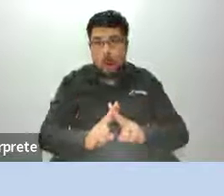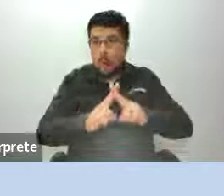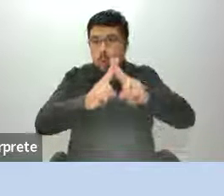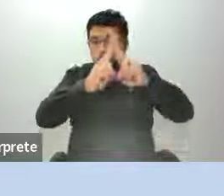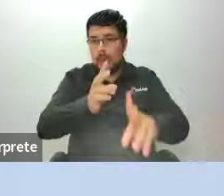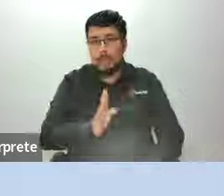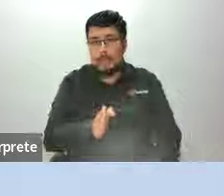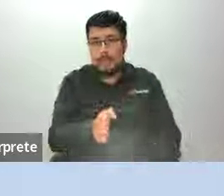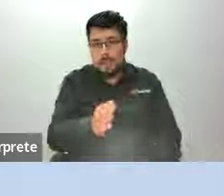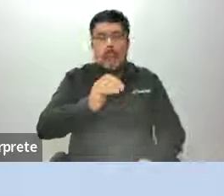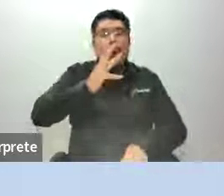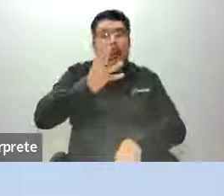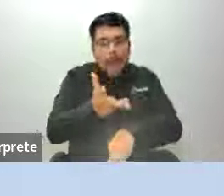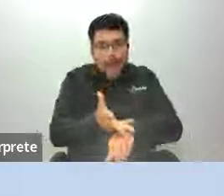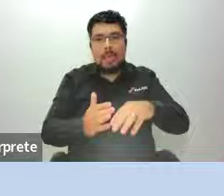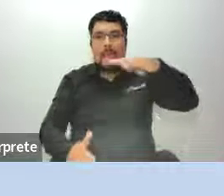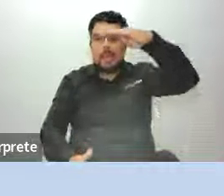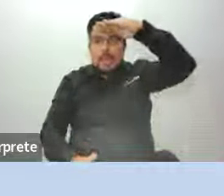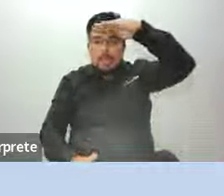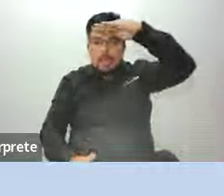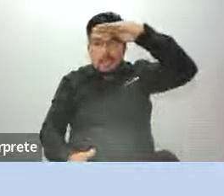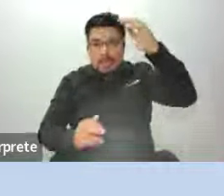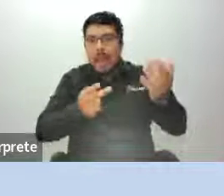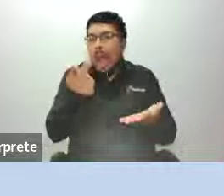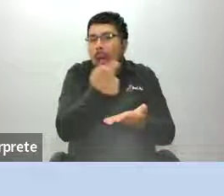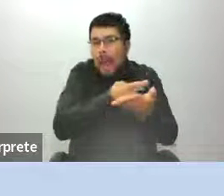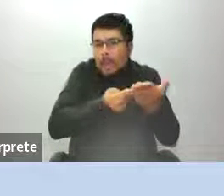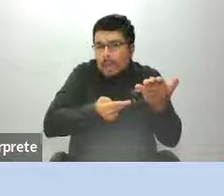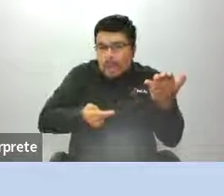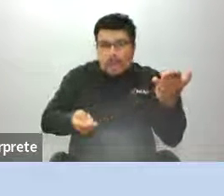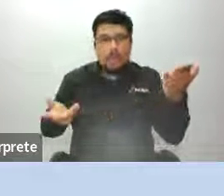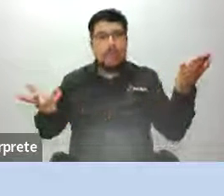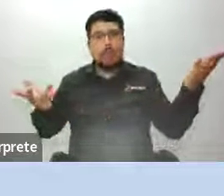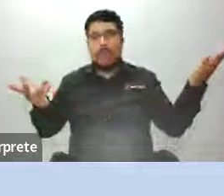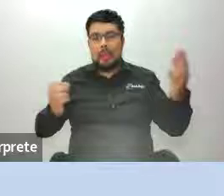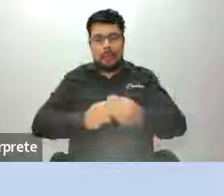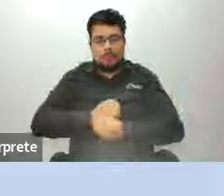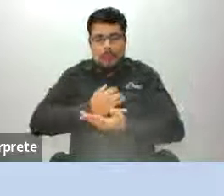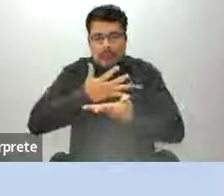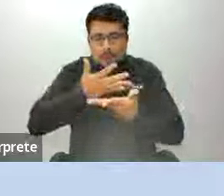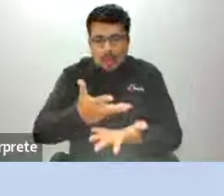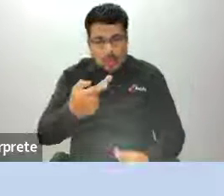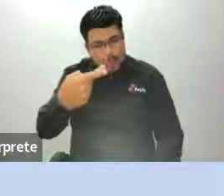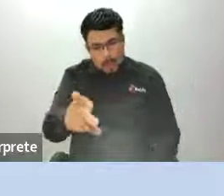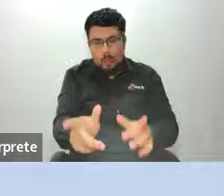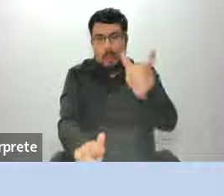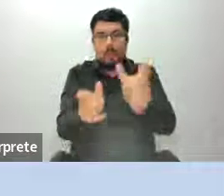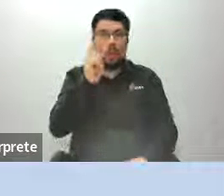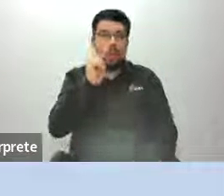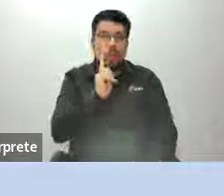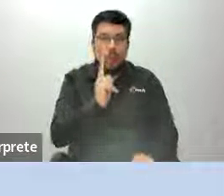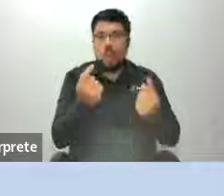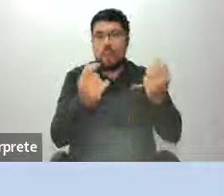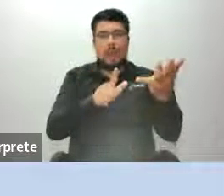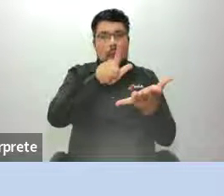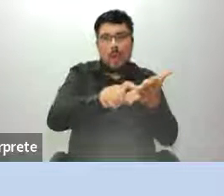experiencias experiencias artísticas, de manifestaciones muy propias de las personas sordas, de las lenguas señadas o de las